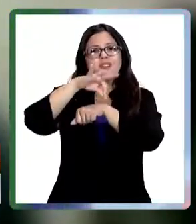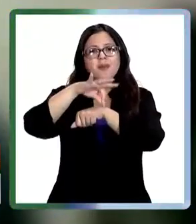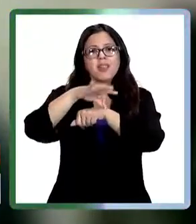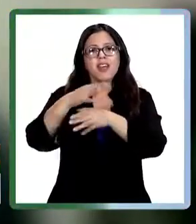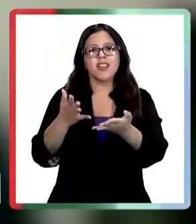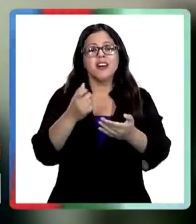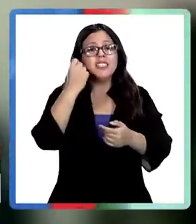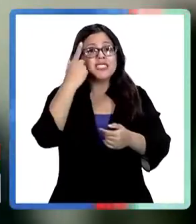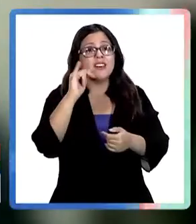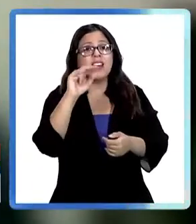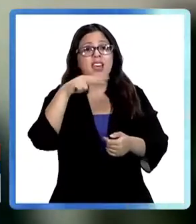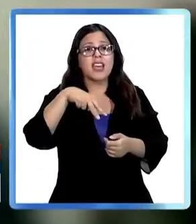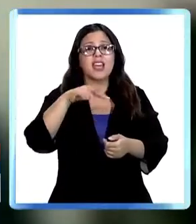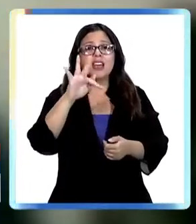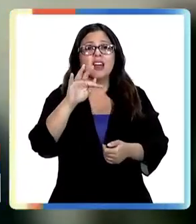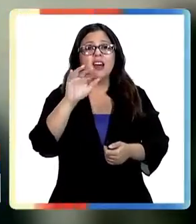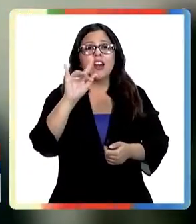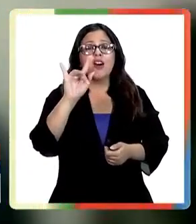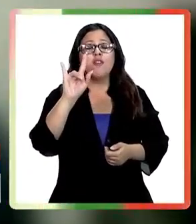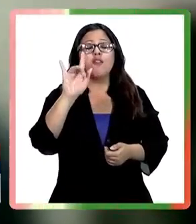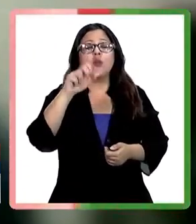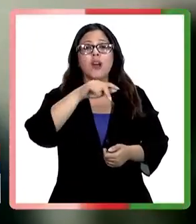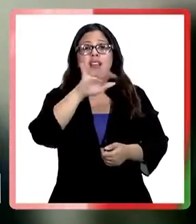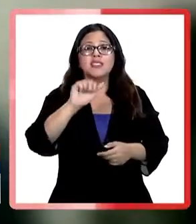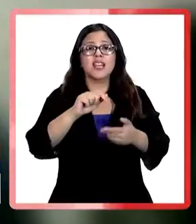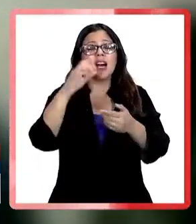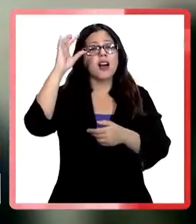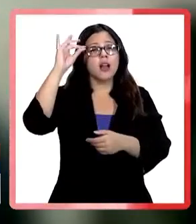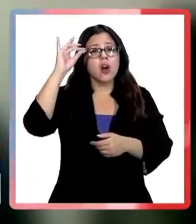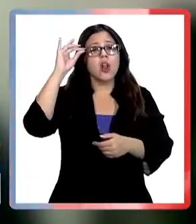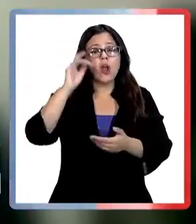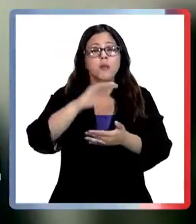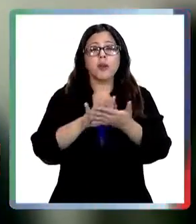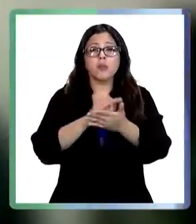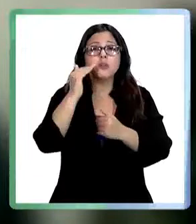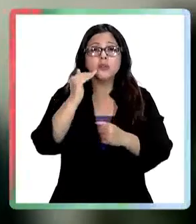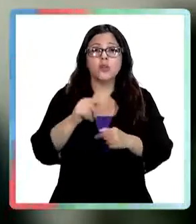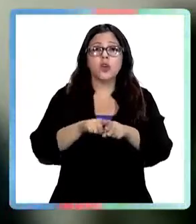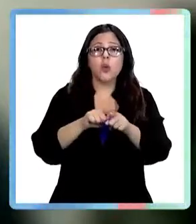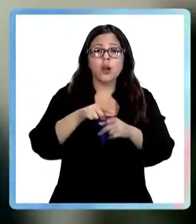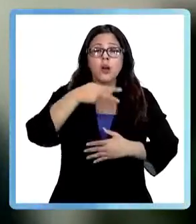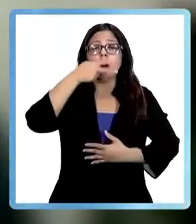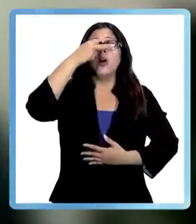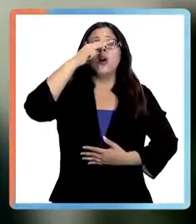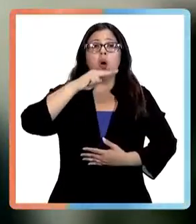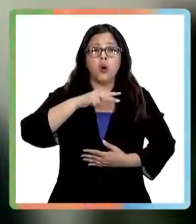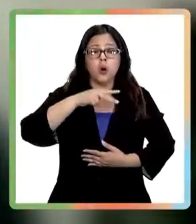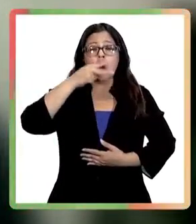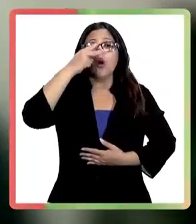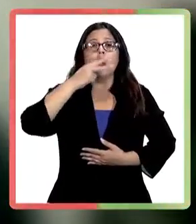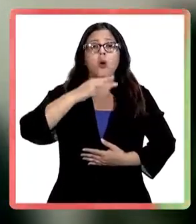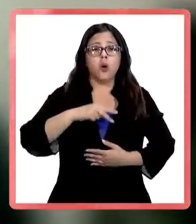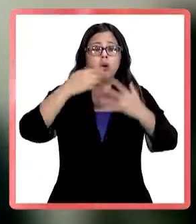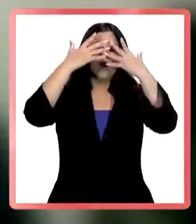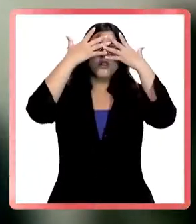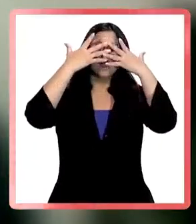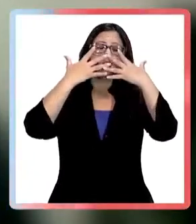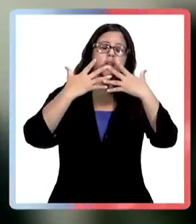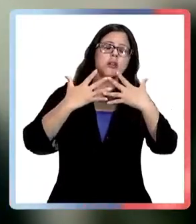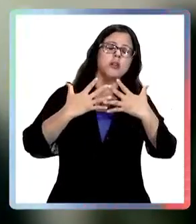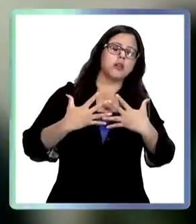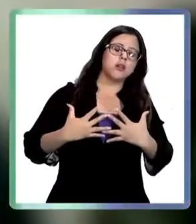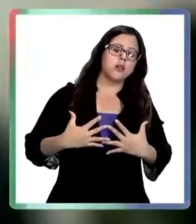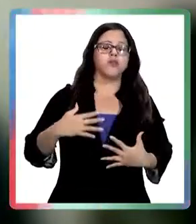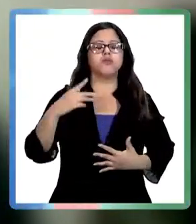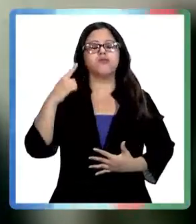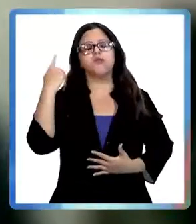que la influenza, por ejemplo, da mucha mialgia y cefalea, entonces un niño está con síntomas respiratorios y mucho compromiso del estado general, cefalea, mialgia, lo más